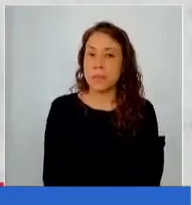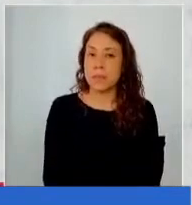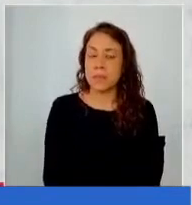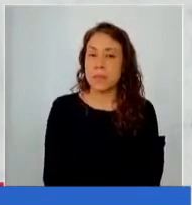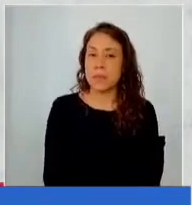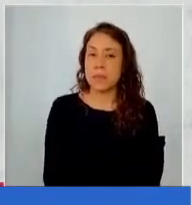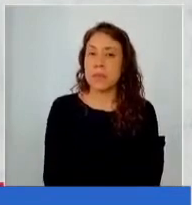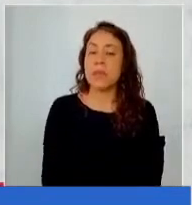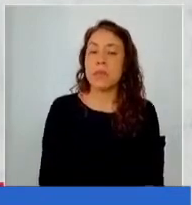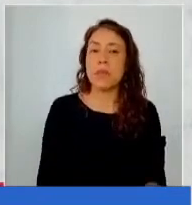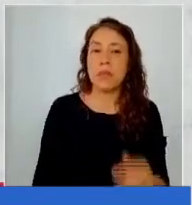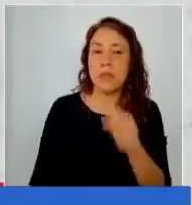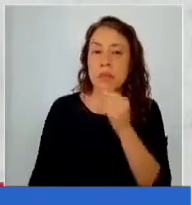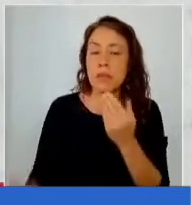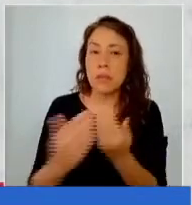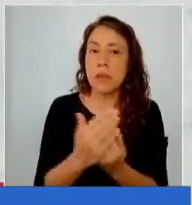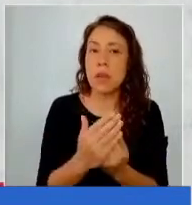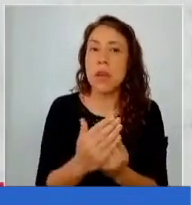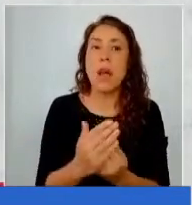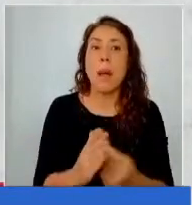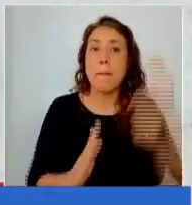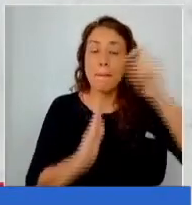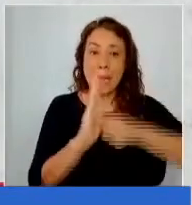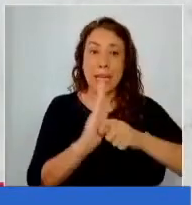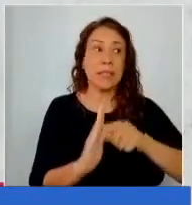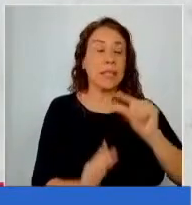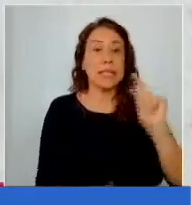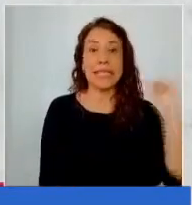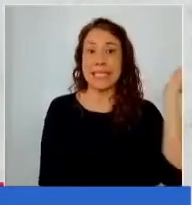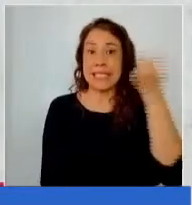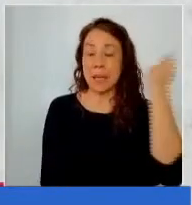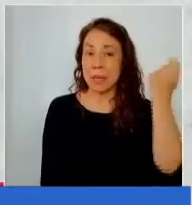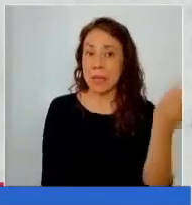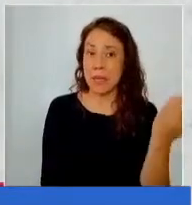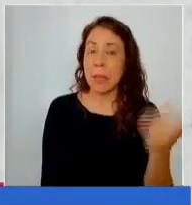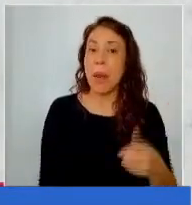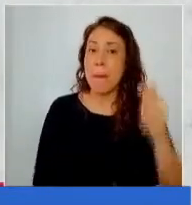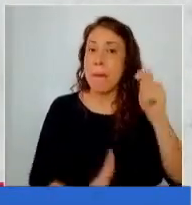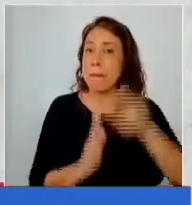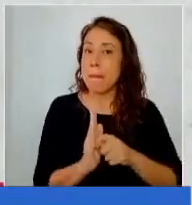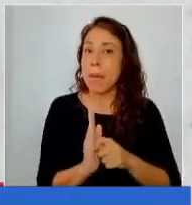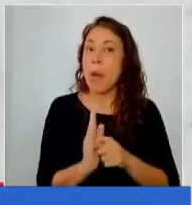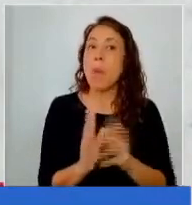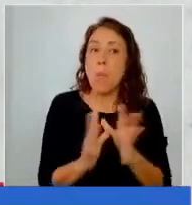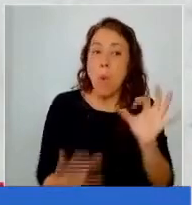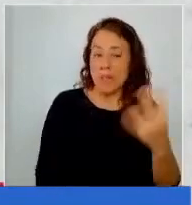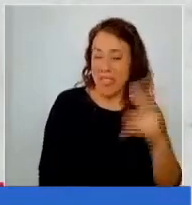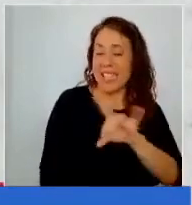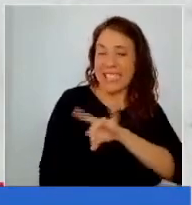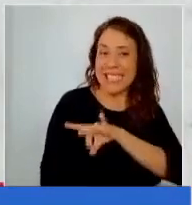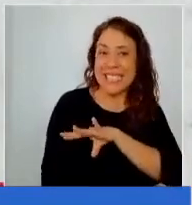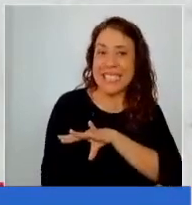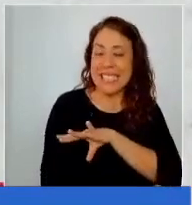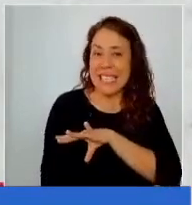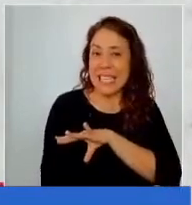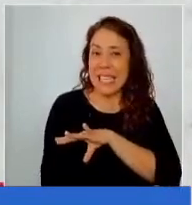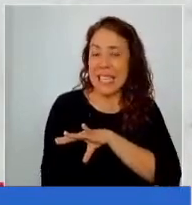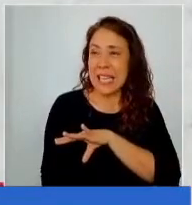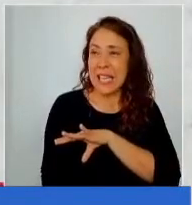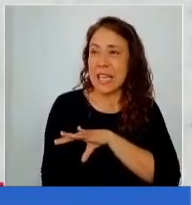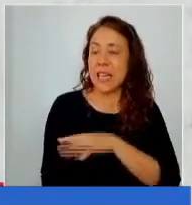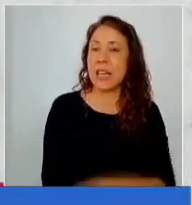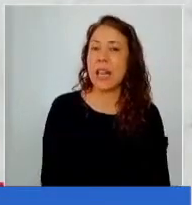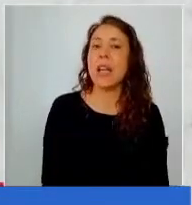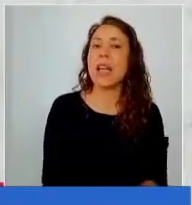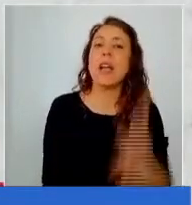leer todos los medios el mes de septiembre un mes muy chileno y que más que todo evoca